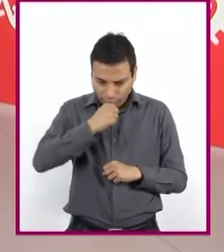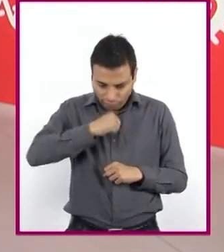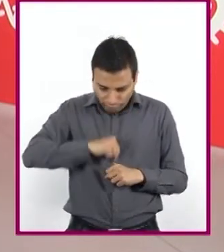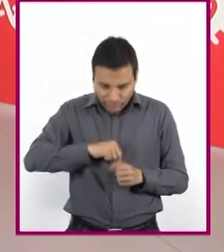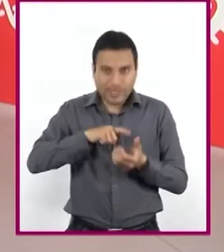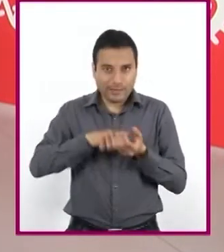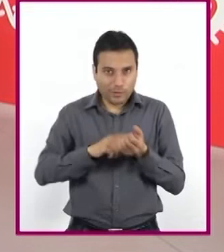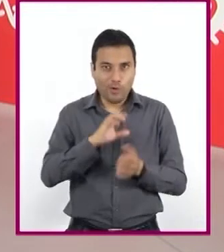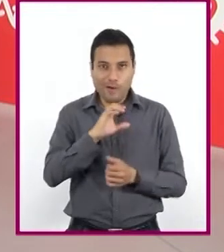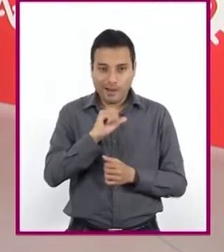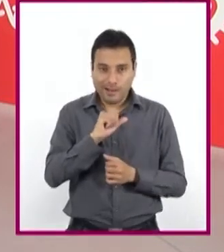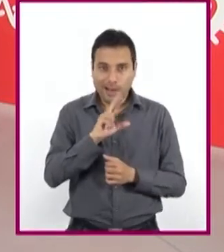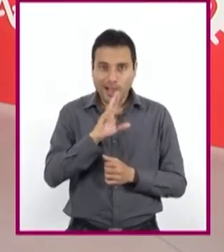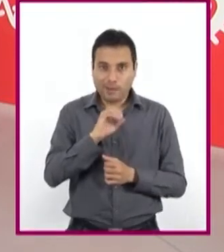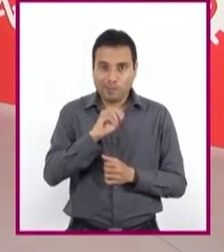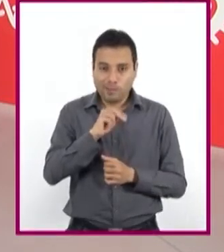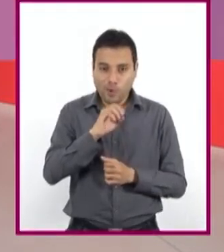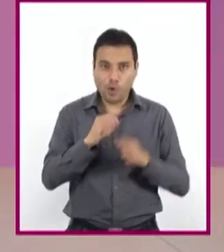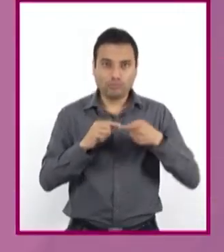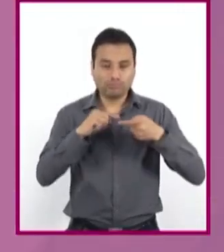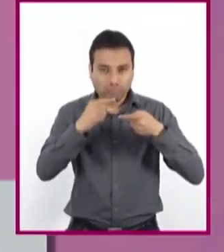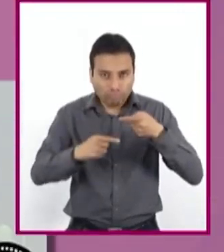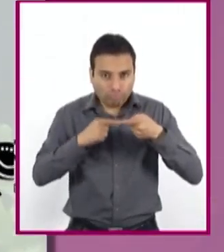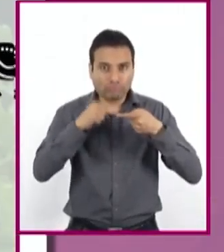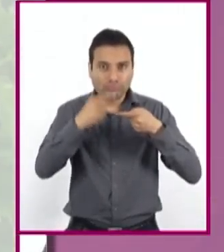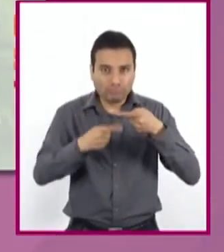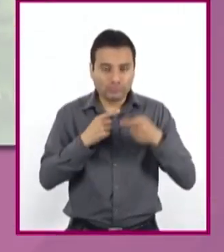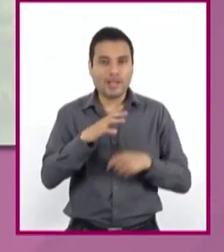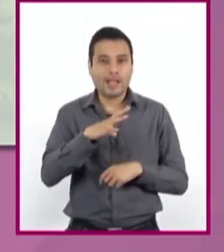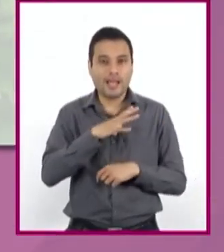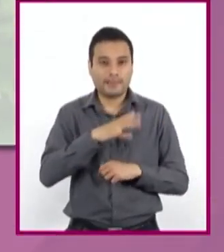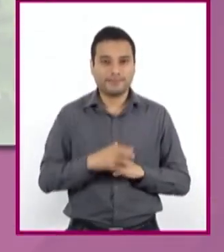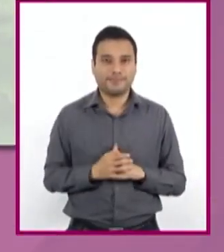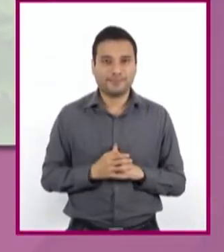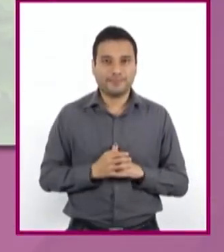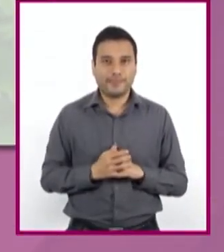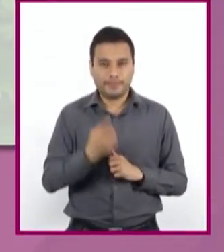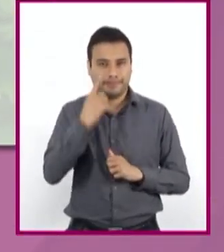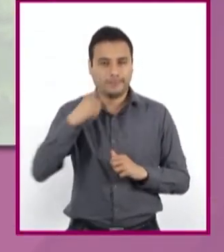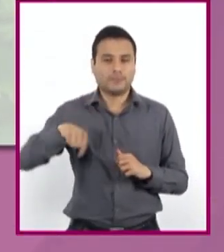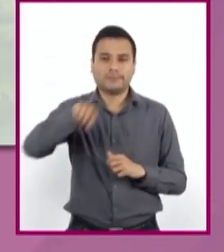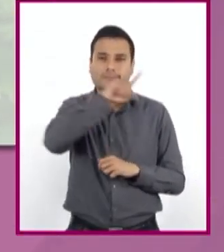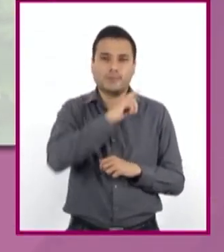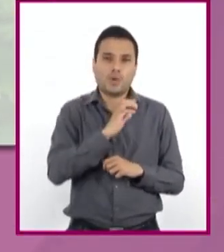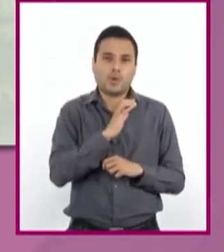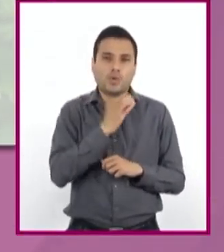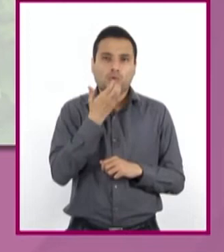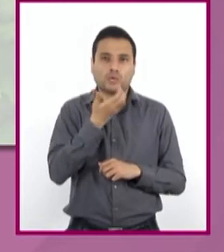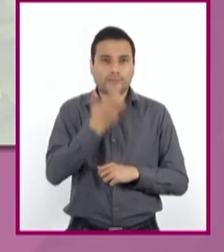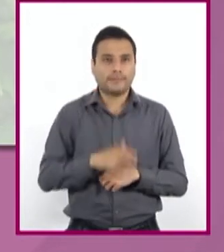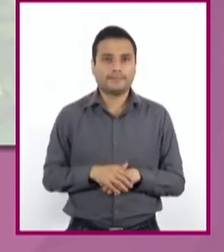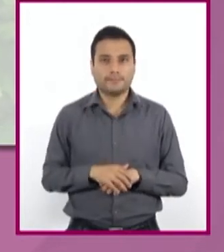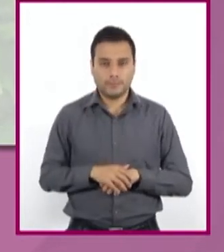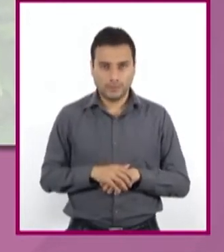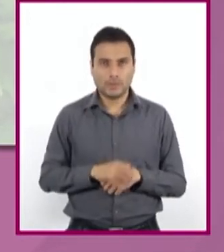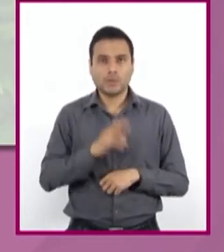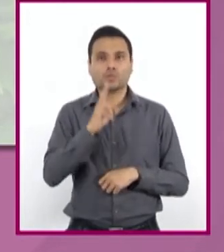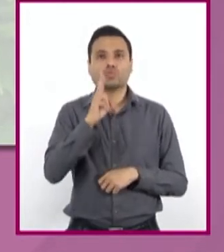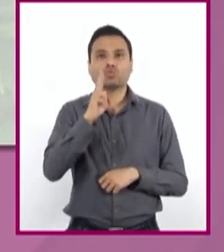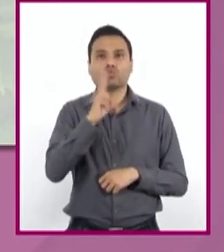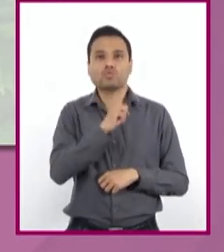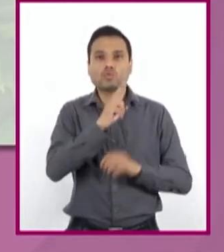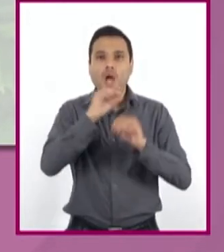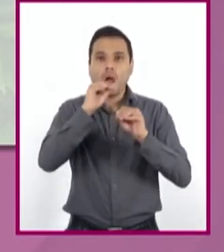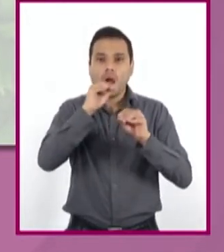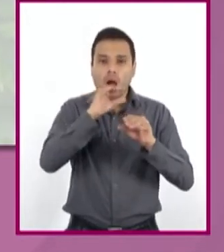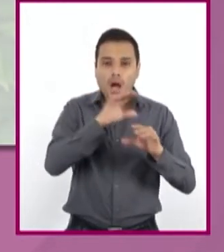del carbono. Esto lo hacen a través de un compuesto que exhalan durante la respiración, llamado dióxido de